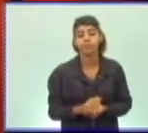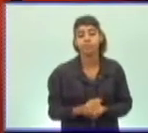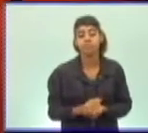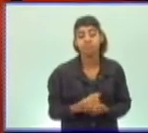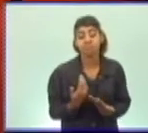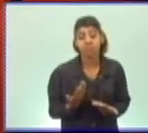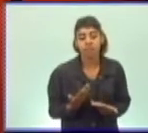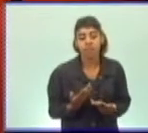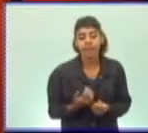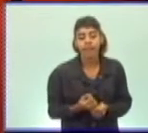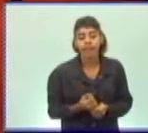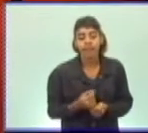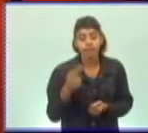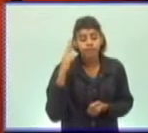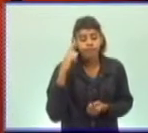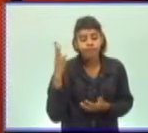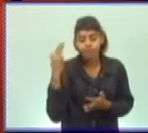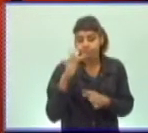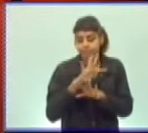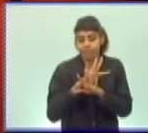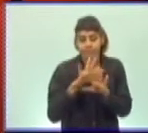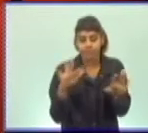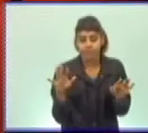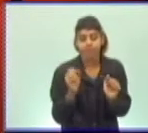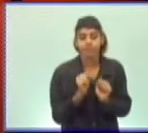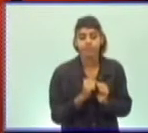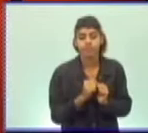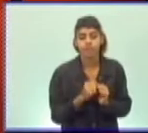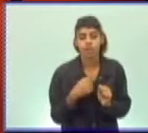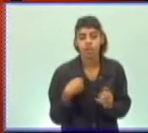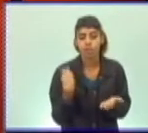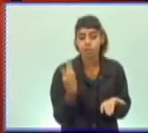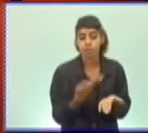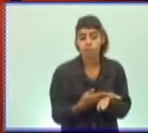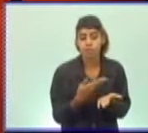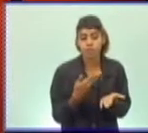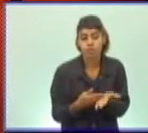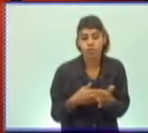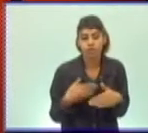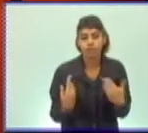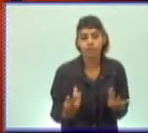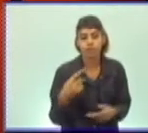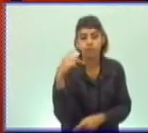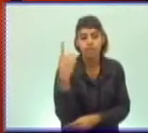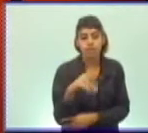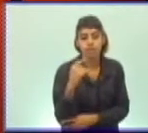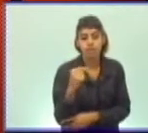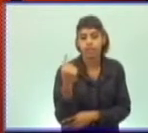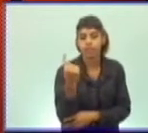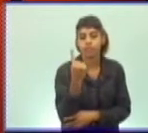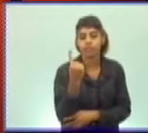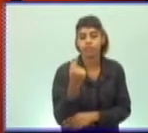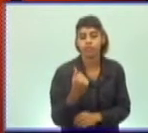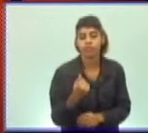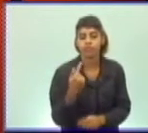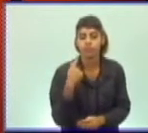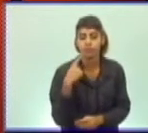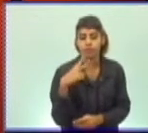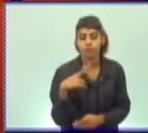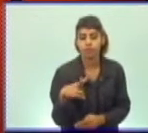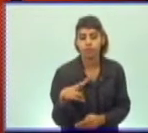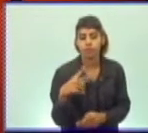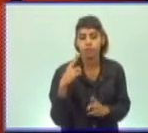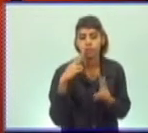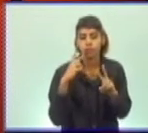Entonces, después de recordados estos aspectos que son esenciales, yo les propongo pasar a ver el primer ejercicio. En este ejercicio ustedes van a